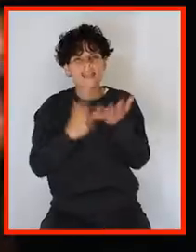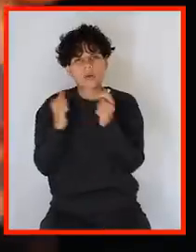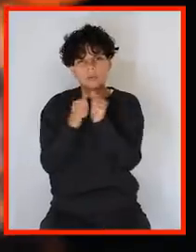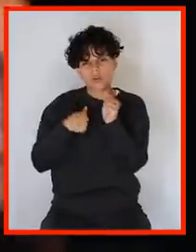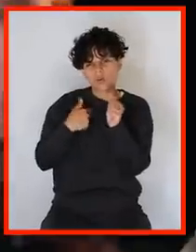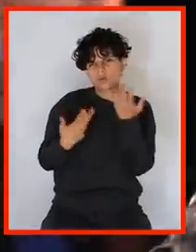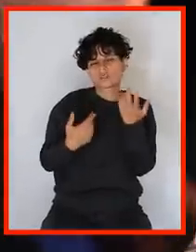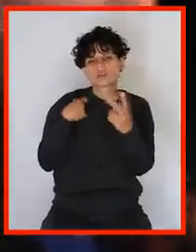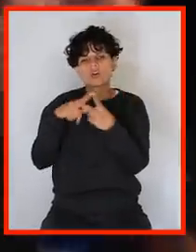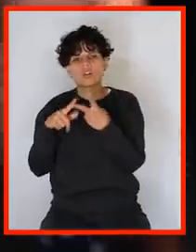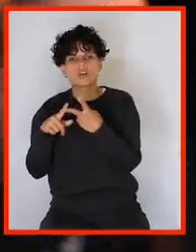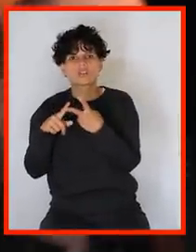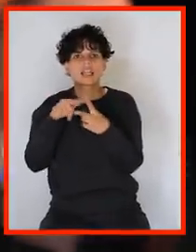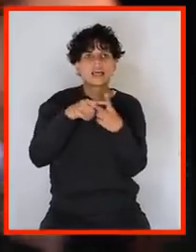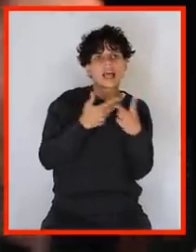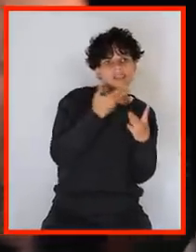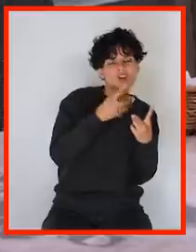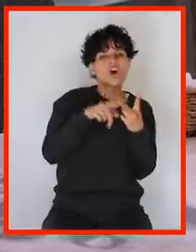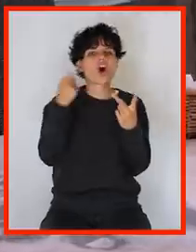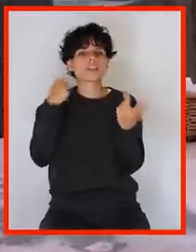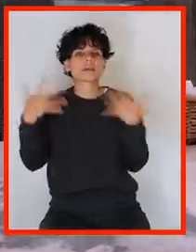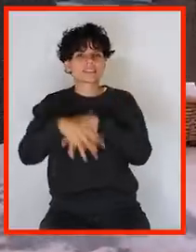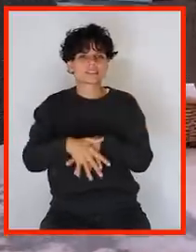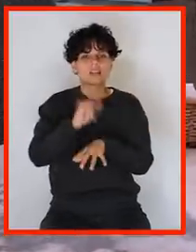un tema conmigo, salen dos temas conmigo. El tema y el remix.